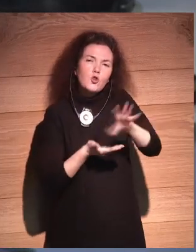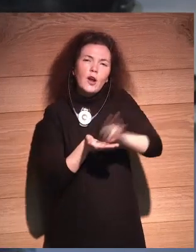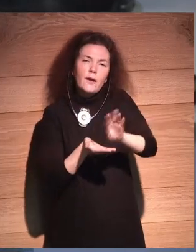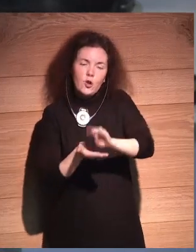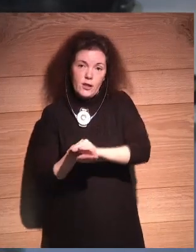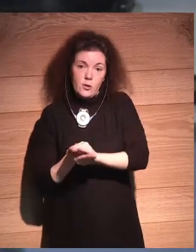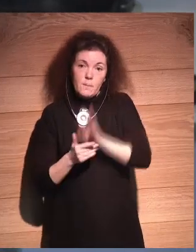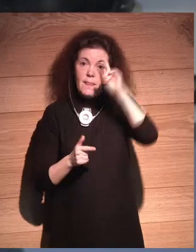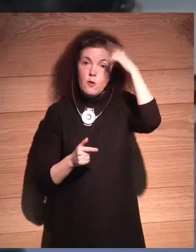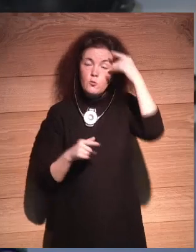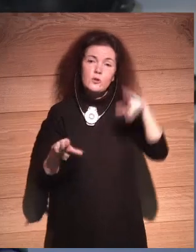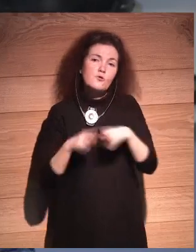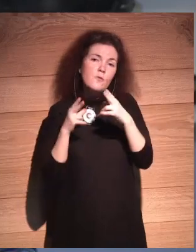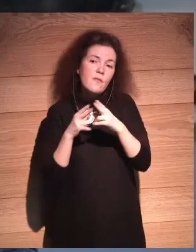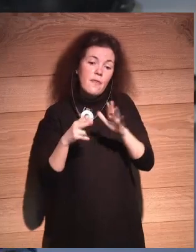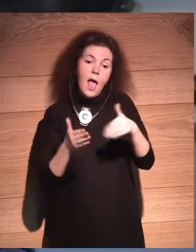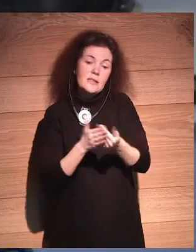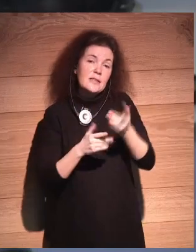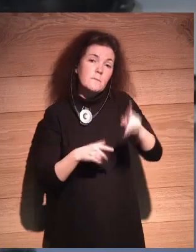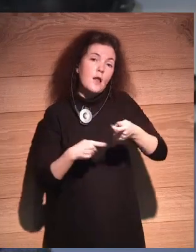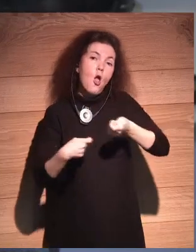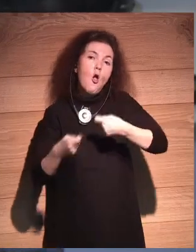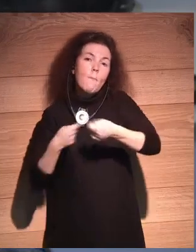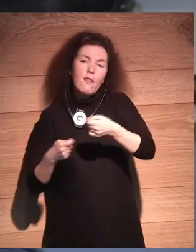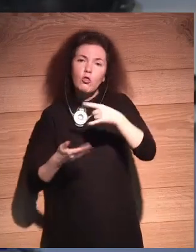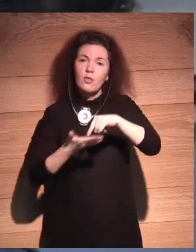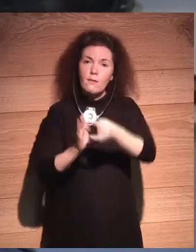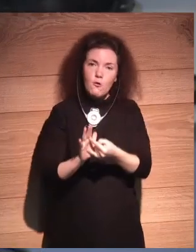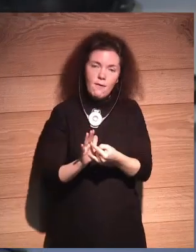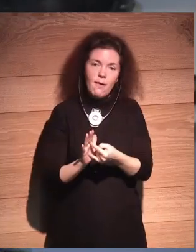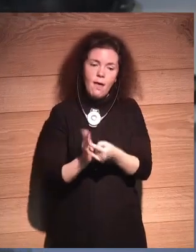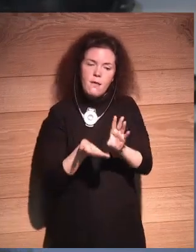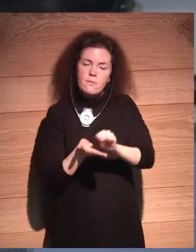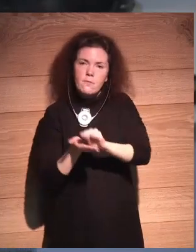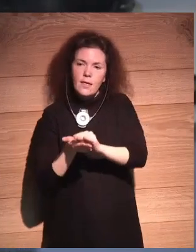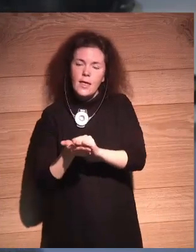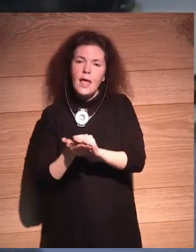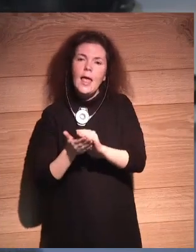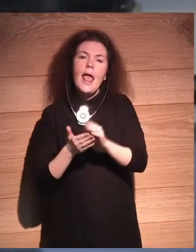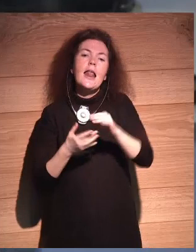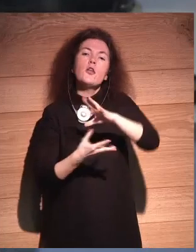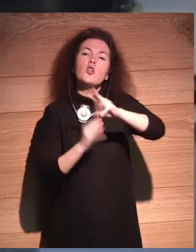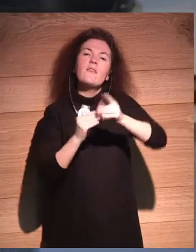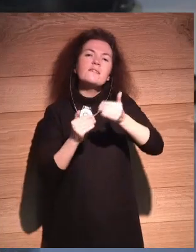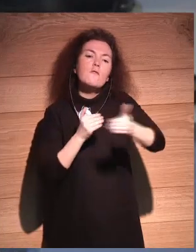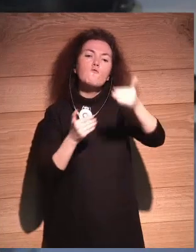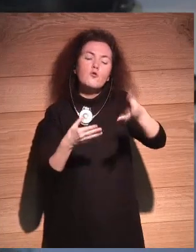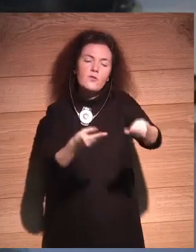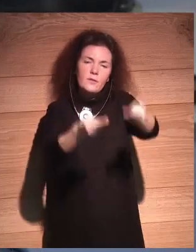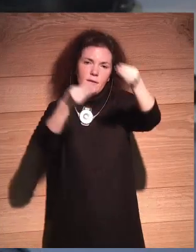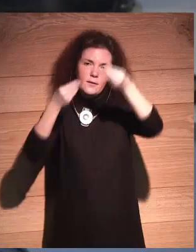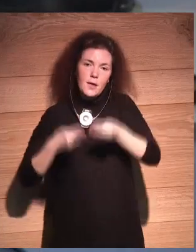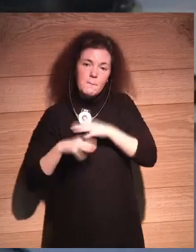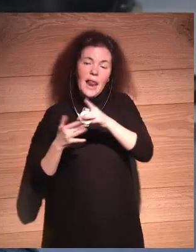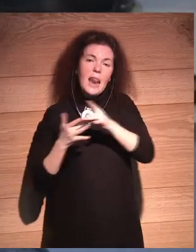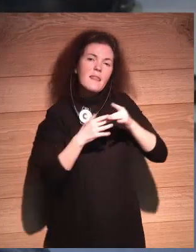Desde la cultura y la sociedad hasta el comercio y la tecnología, trae de vuelta las noticias del futuro para que los líderes